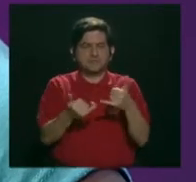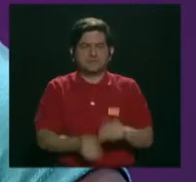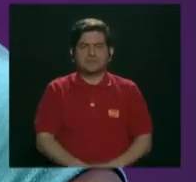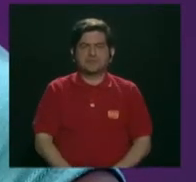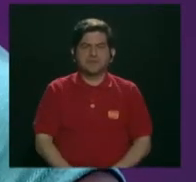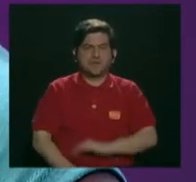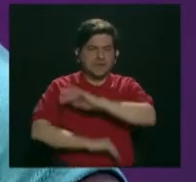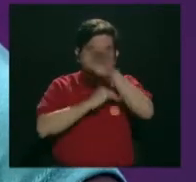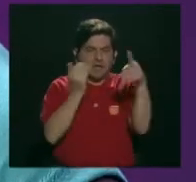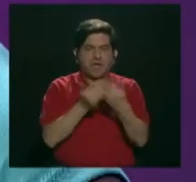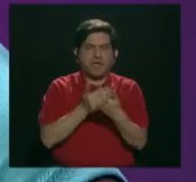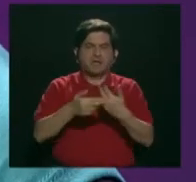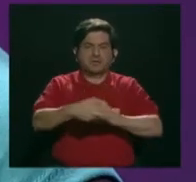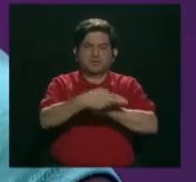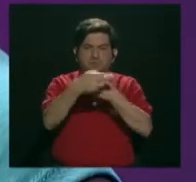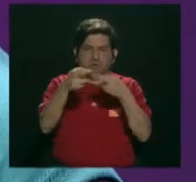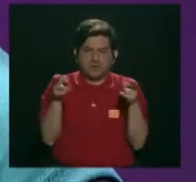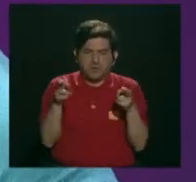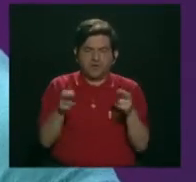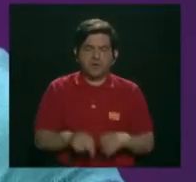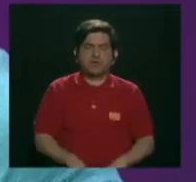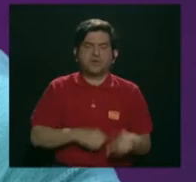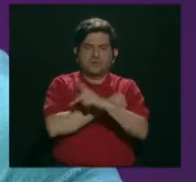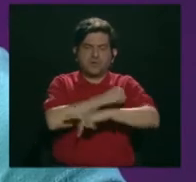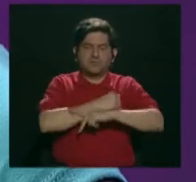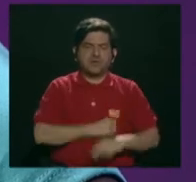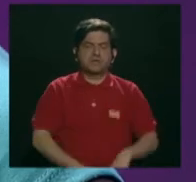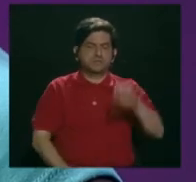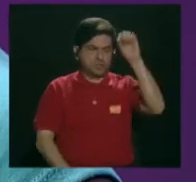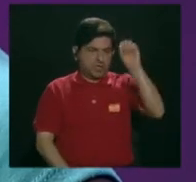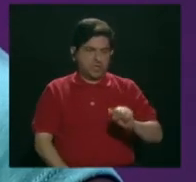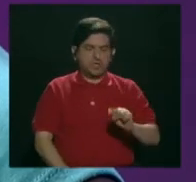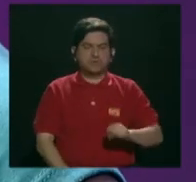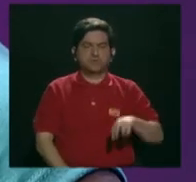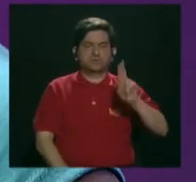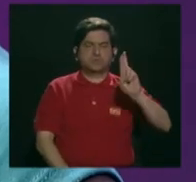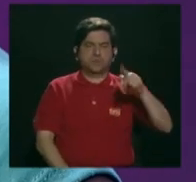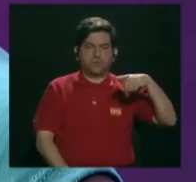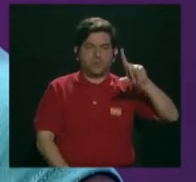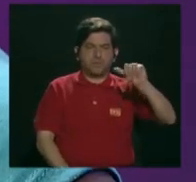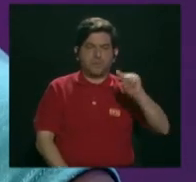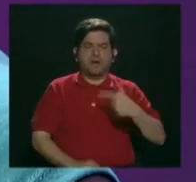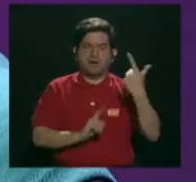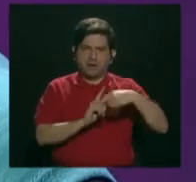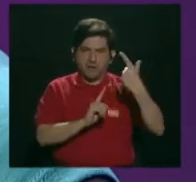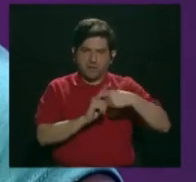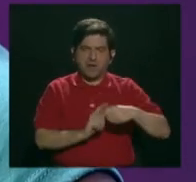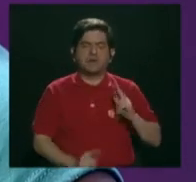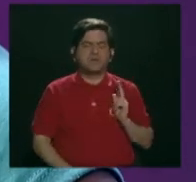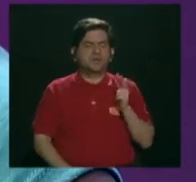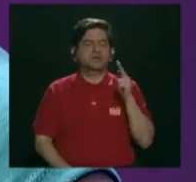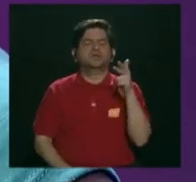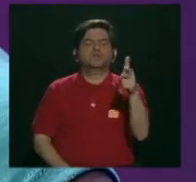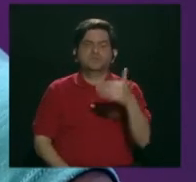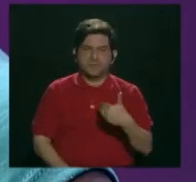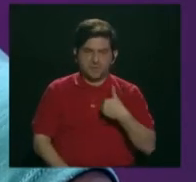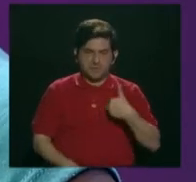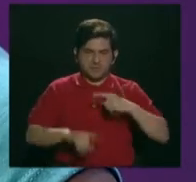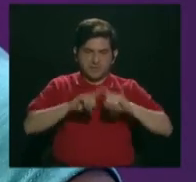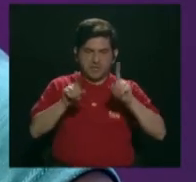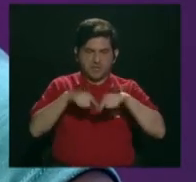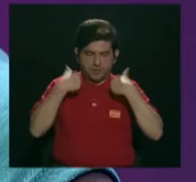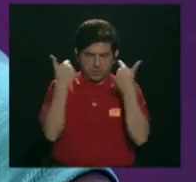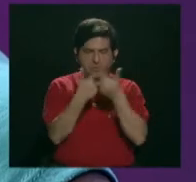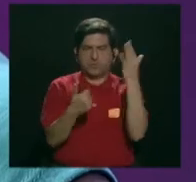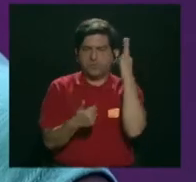en todas las regiones del país, en el sur, en Upala, Guápile, Los Chiles, donde tenemos varios grupos